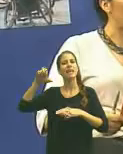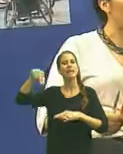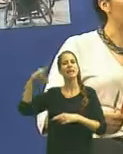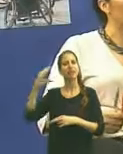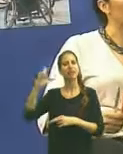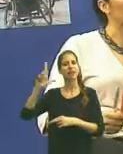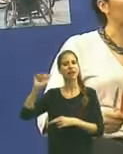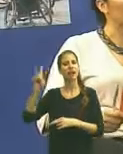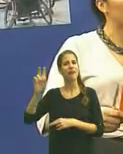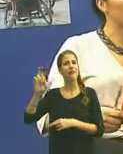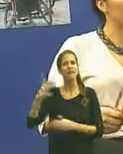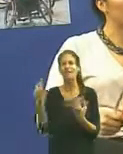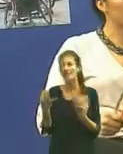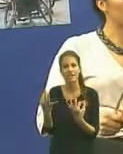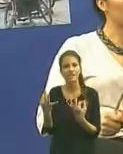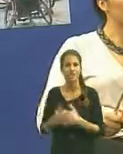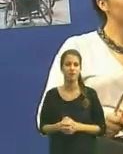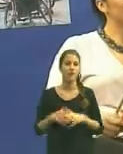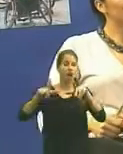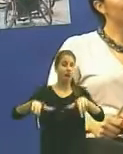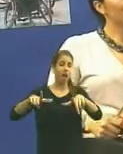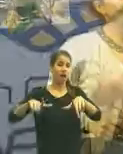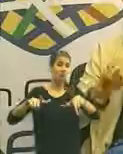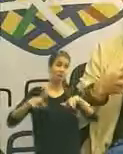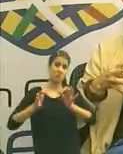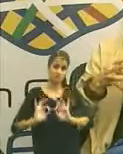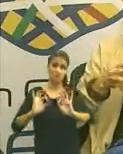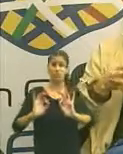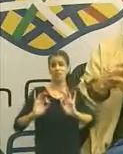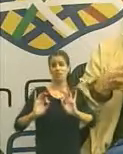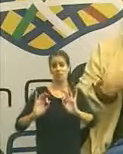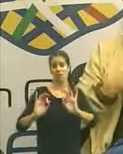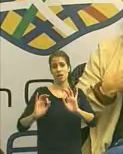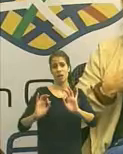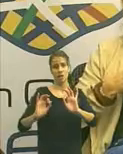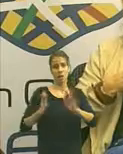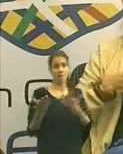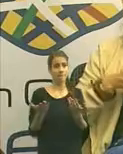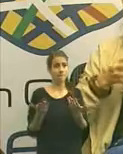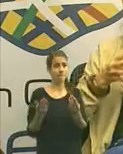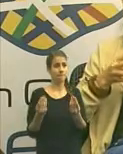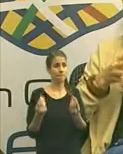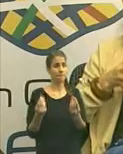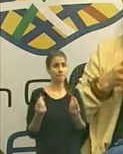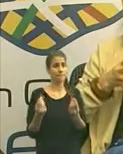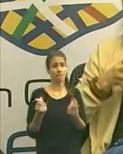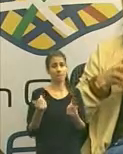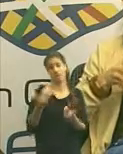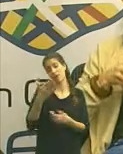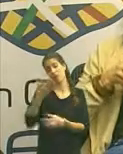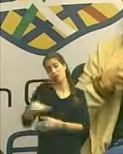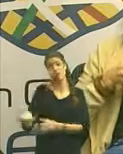las aulas en clave concretamente? Las aulas en clave son pequeñas aulas de seis o siete